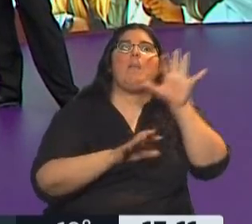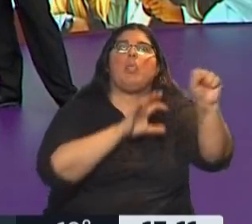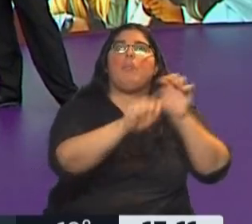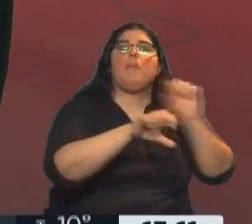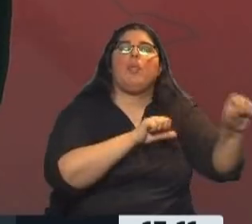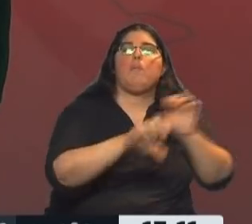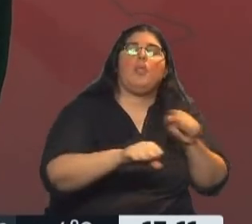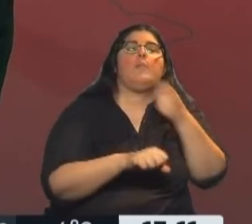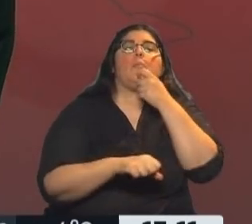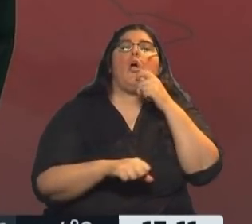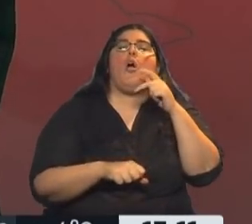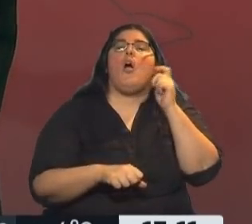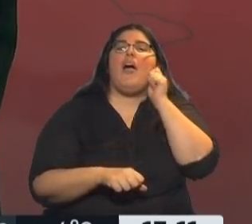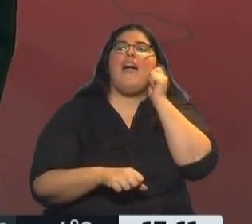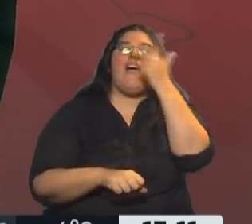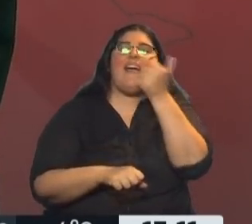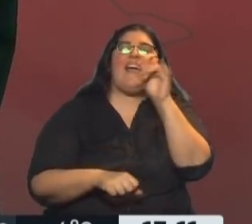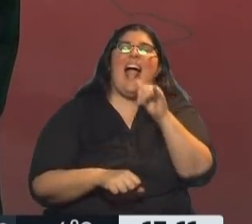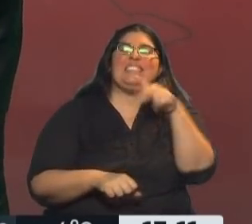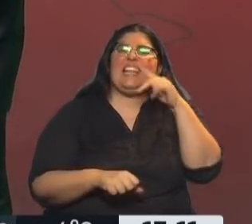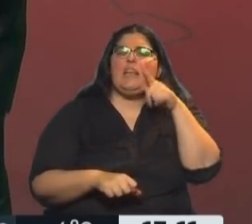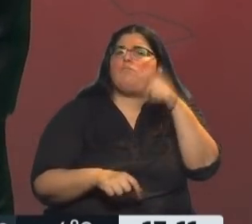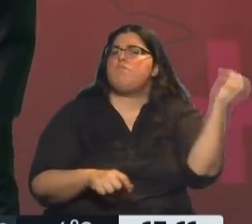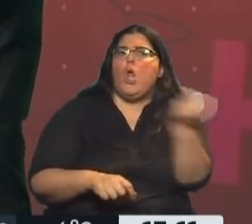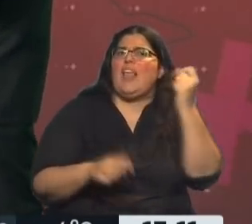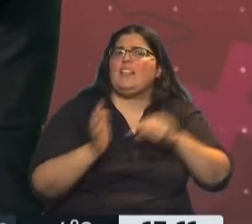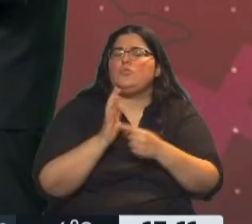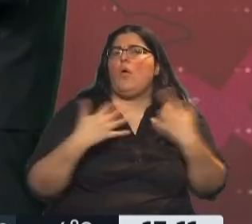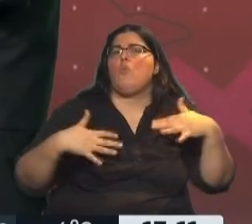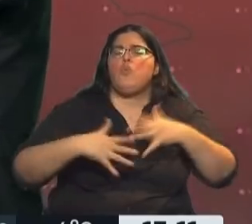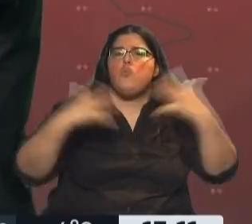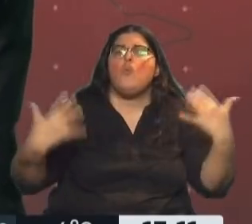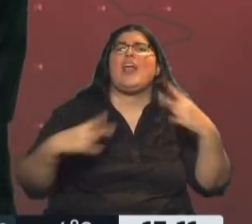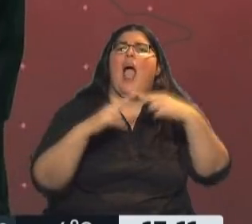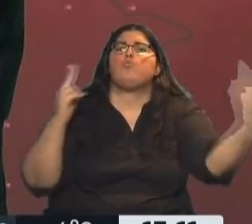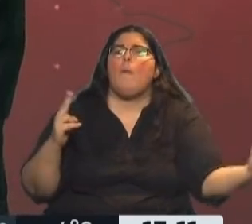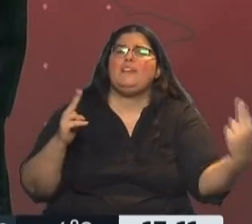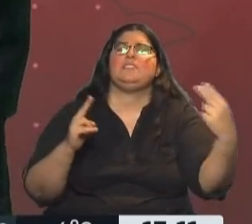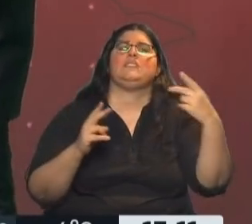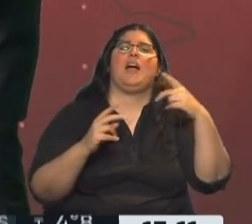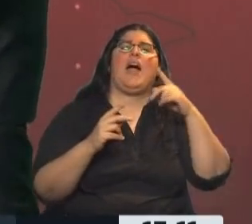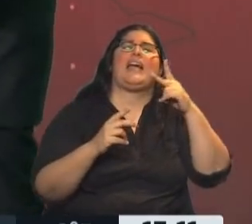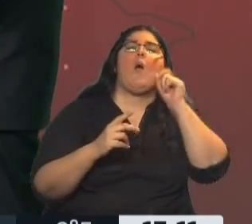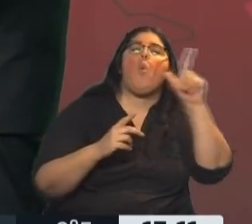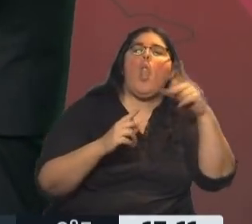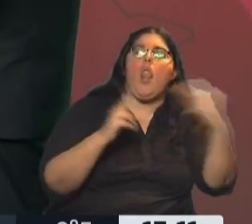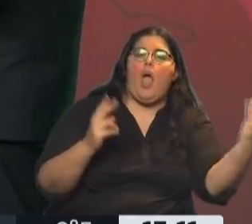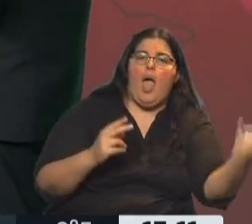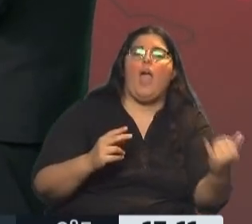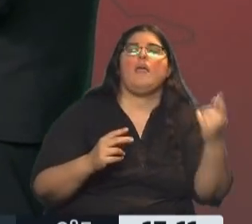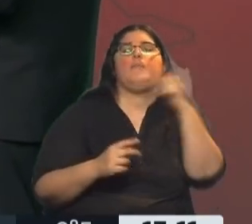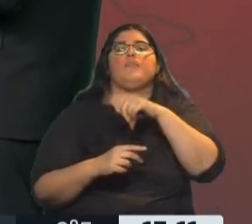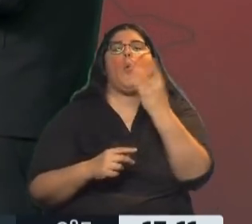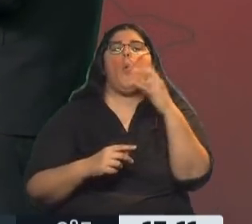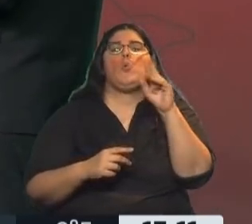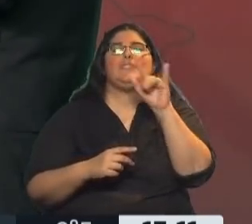es una ciudad muy importante porque hay una autopista que la une con Kabul. Gor, otra ciudad importante. Uruzgan,